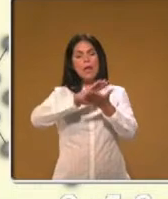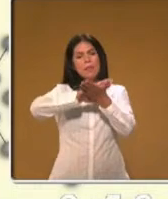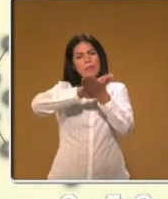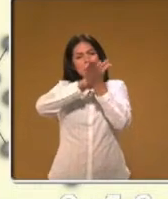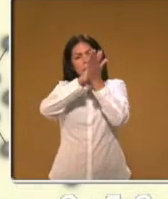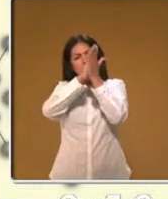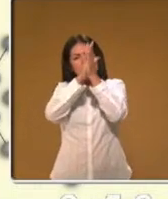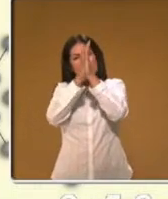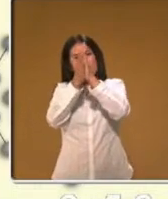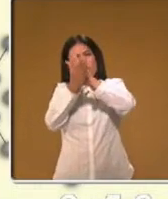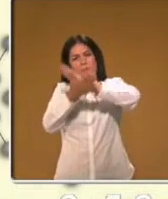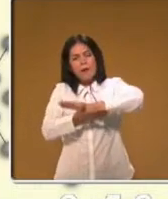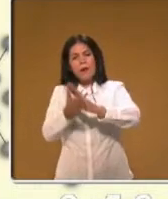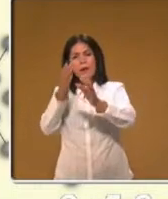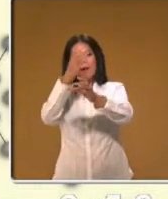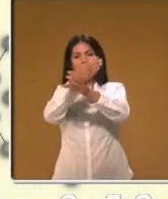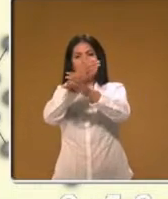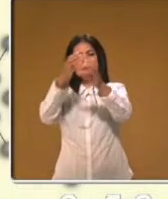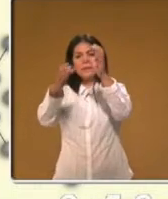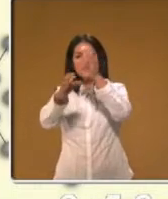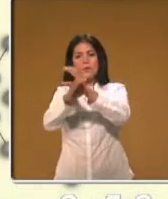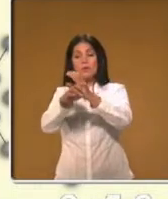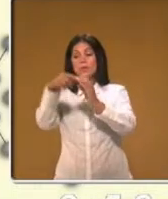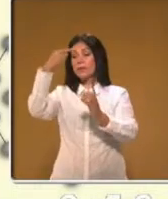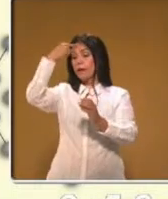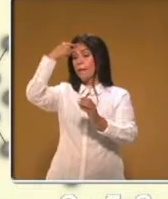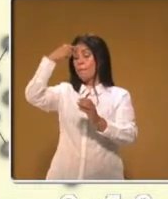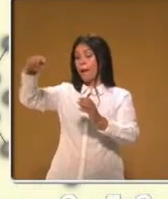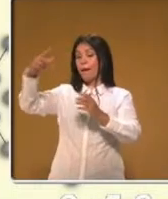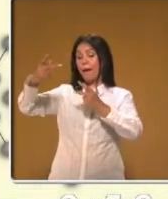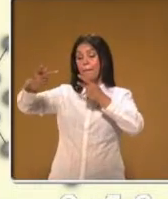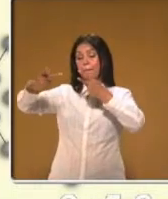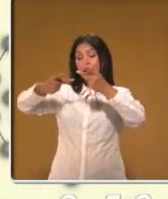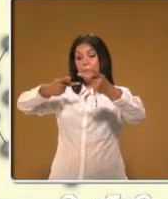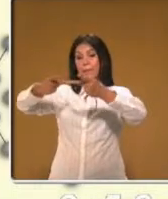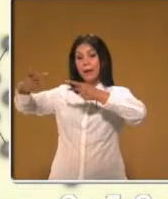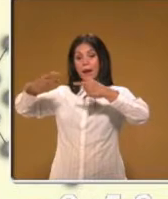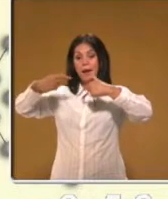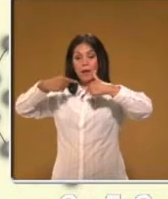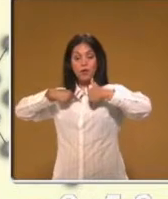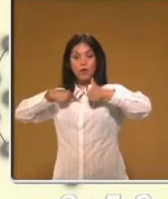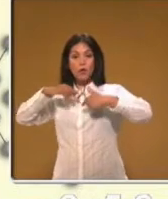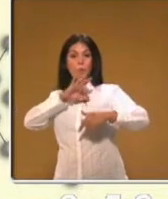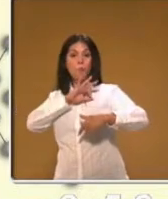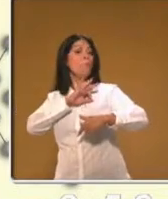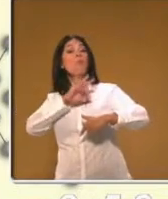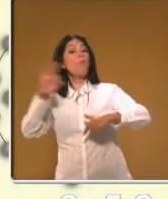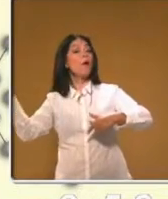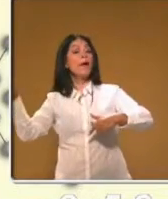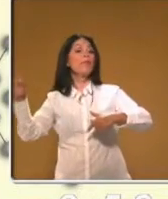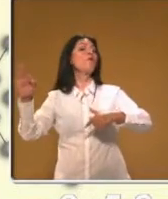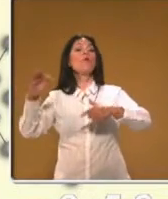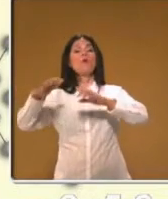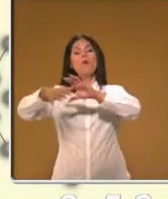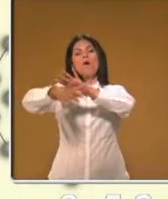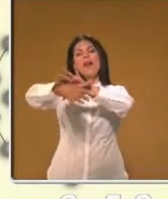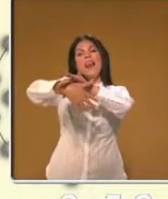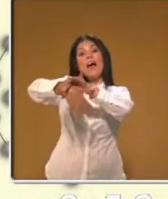que sirve para convertir la basura en energías limpias.